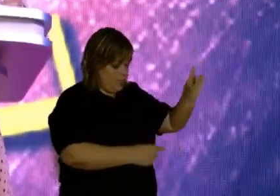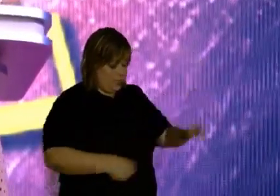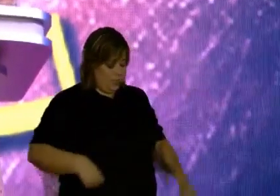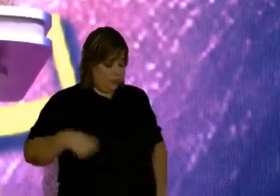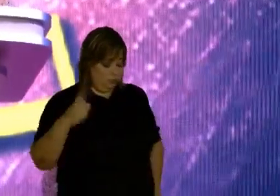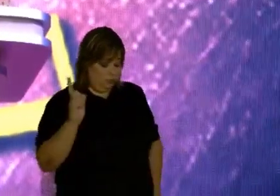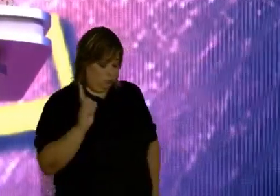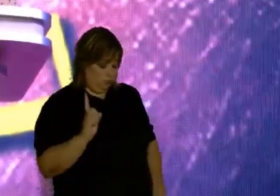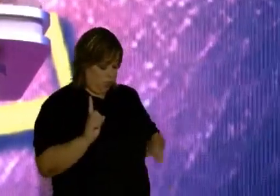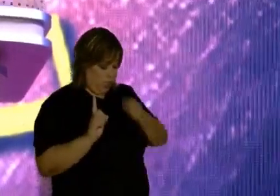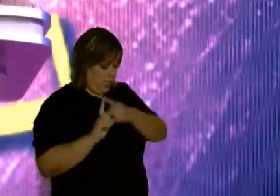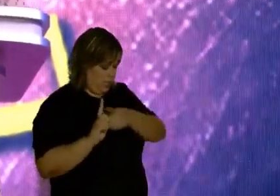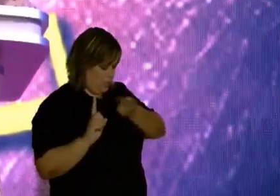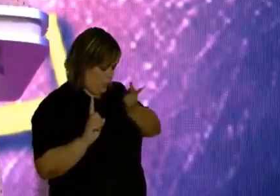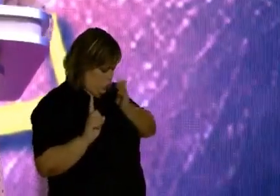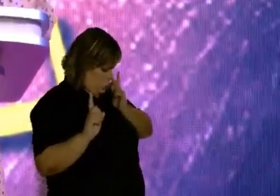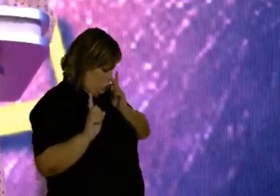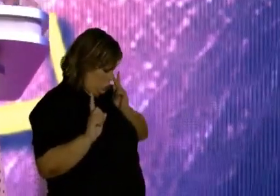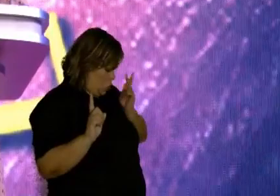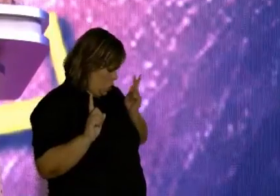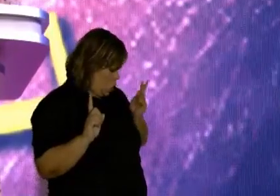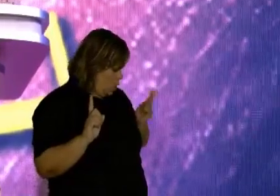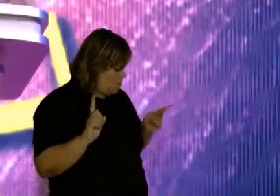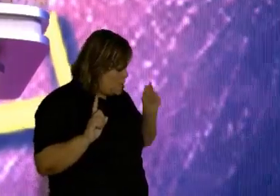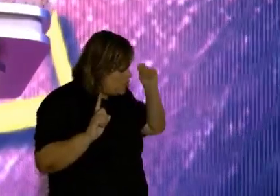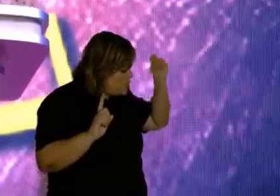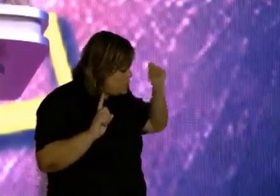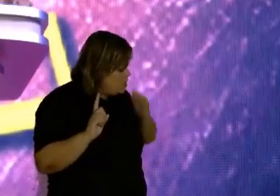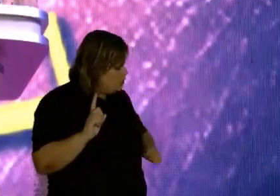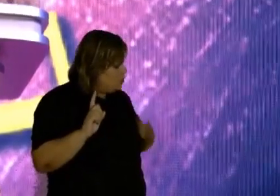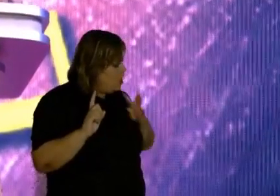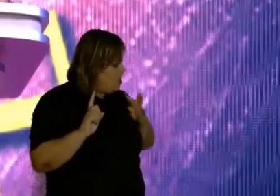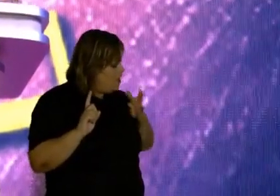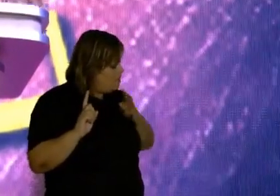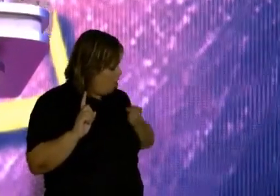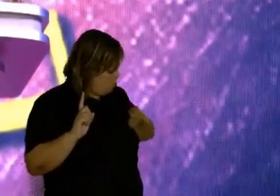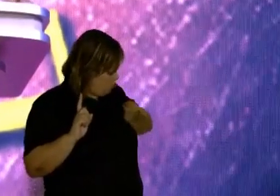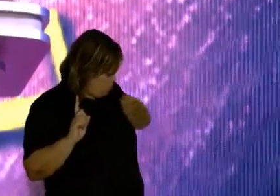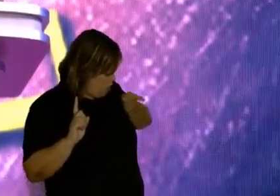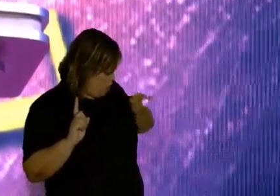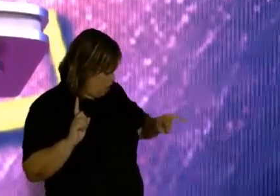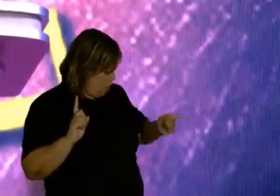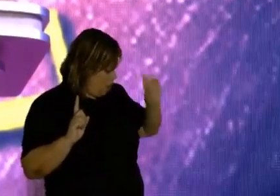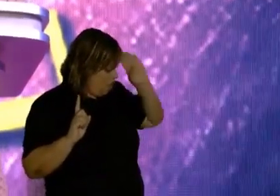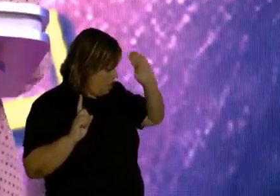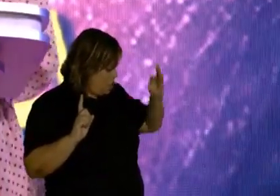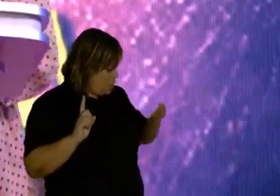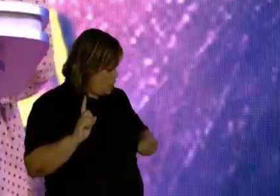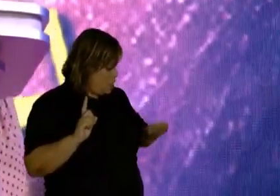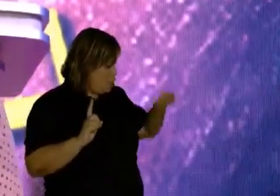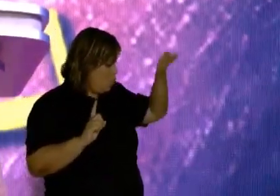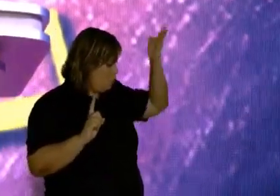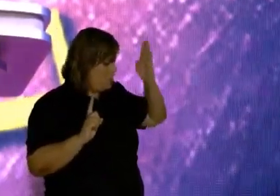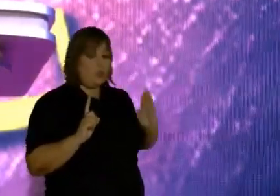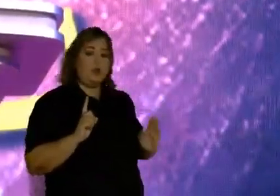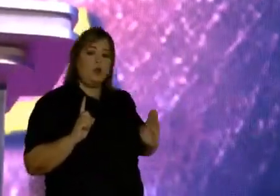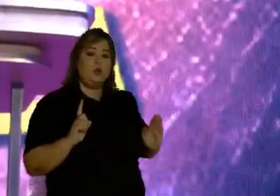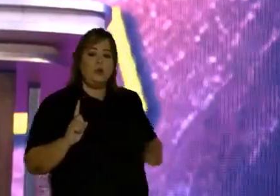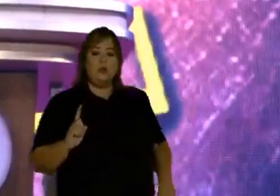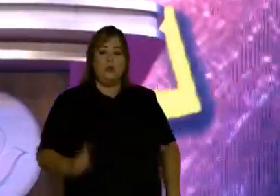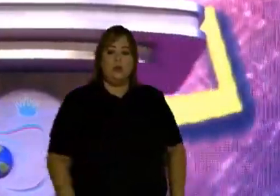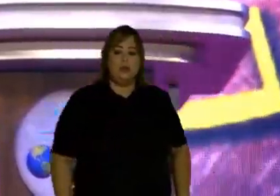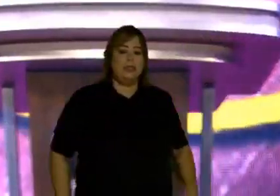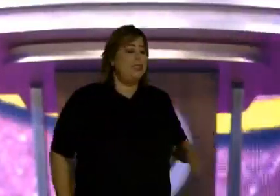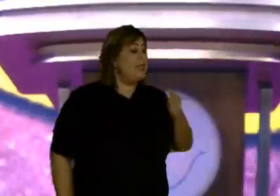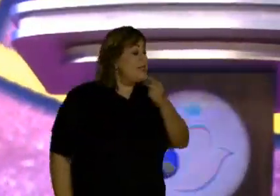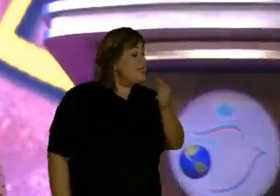vi y he dado testimonio de que este es el Hijo de Dios. ¿Lo entendió? ¿Lo dijo? Sí, lo dijo.